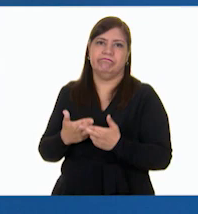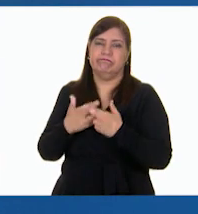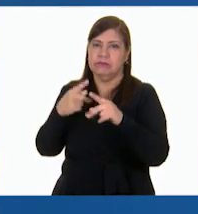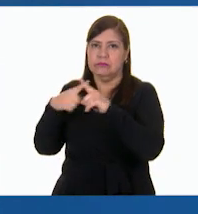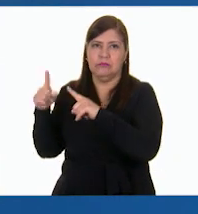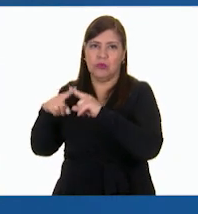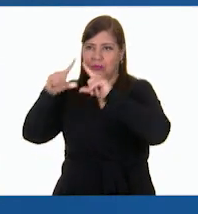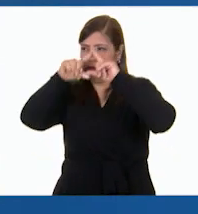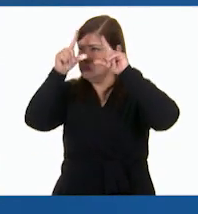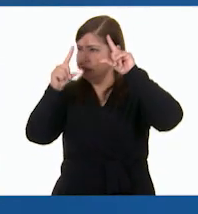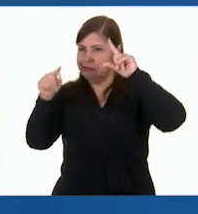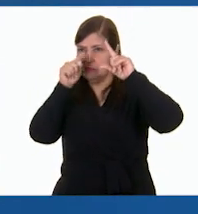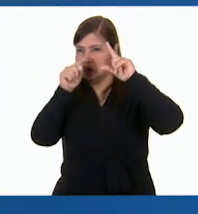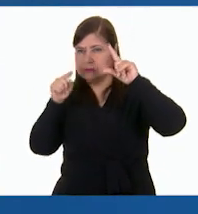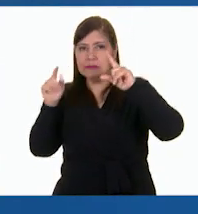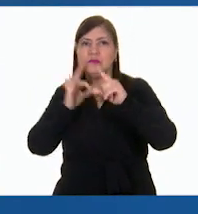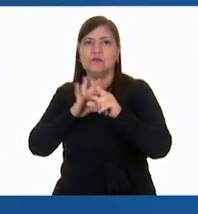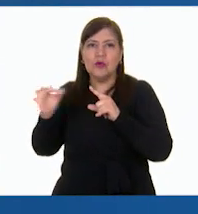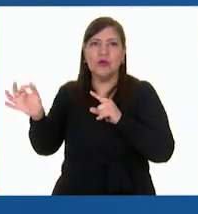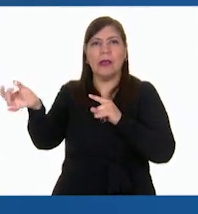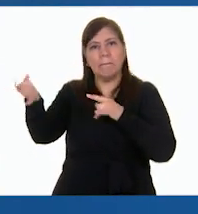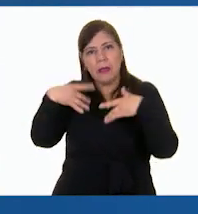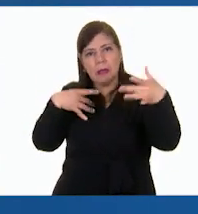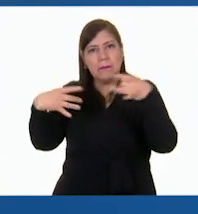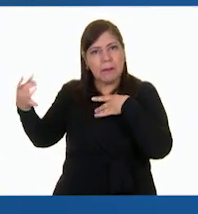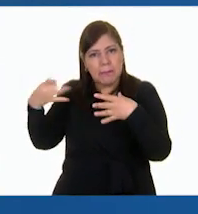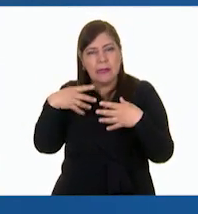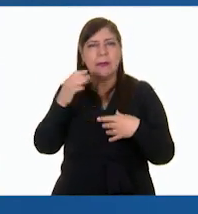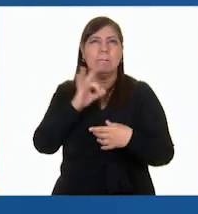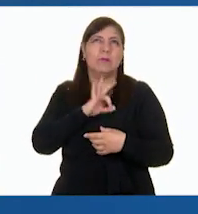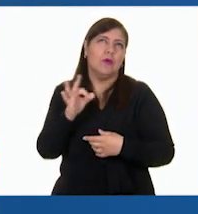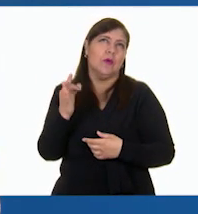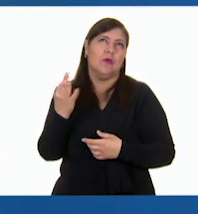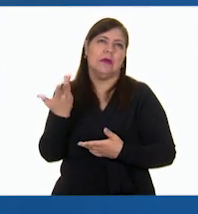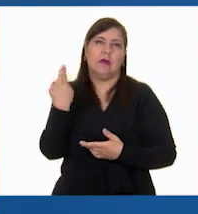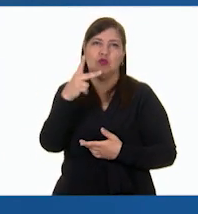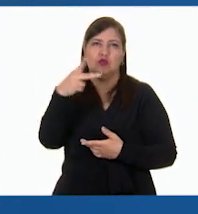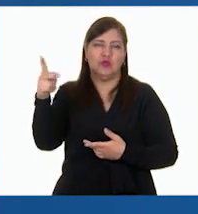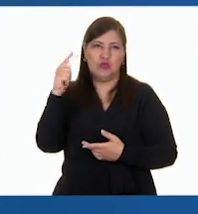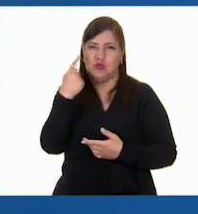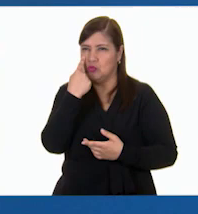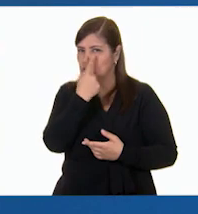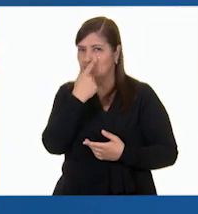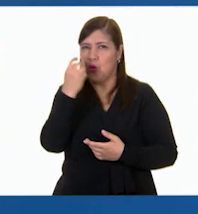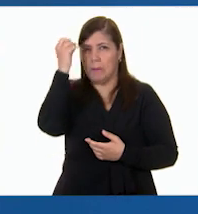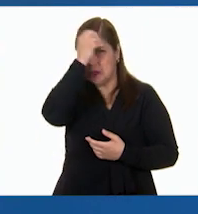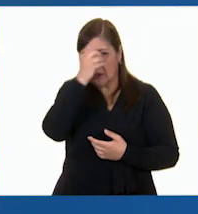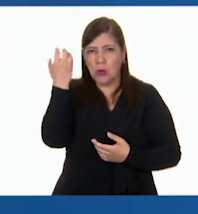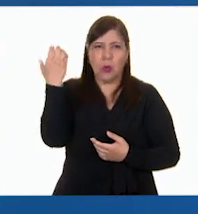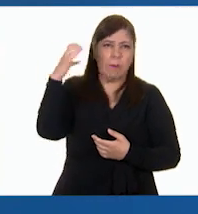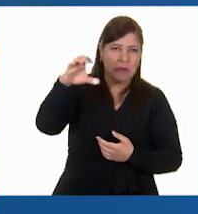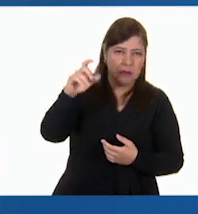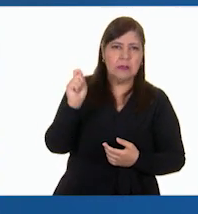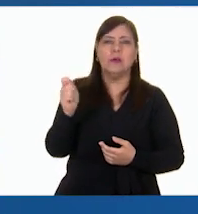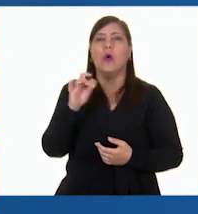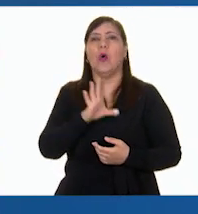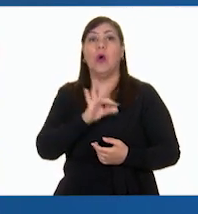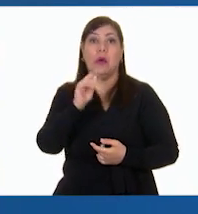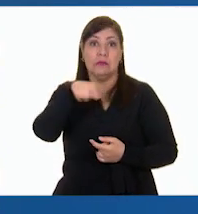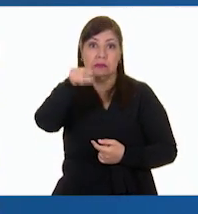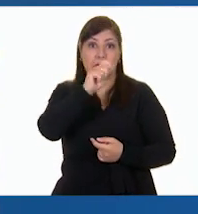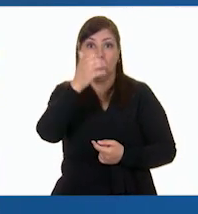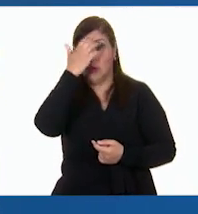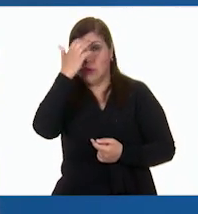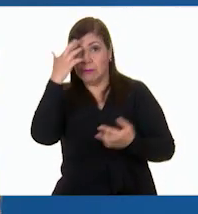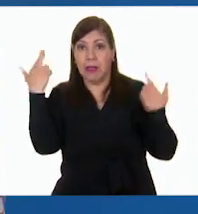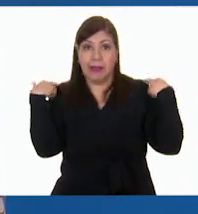que estaría increíble que nos mandaran en un comentario, por ejemplo, si ustedes conocen a algún profesor o algún padre de familia